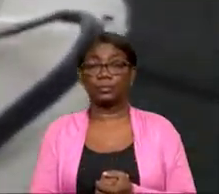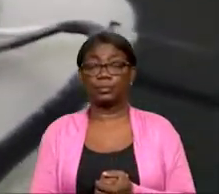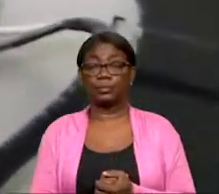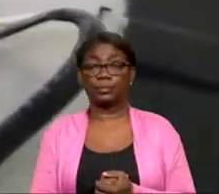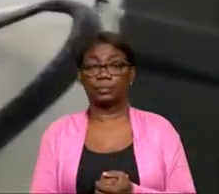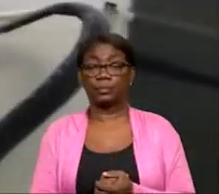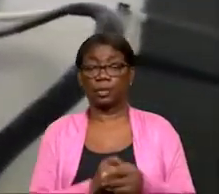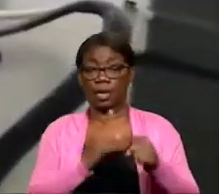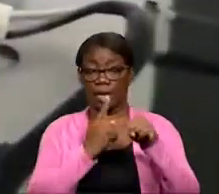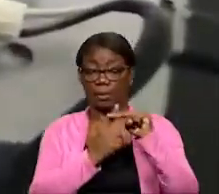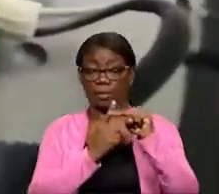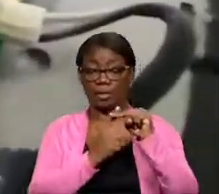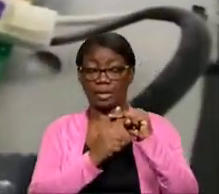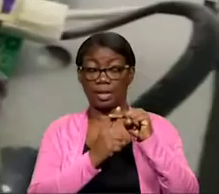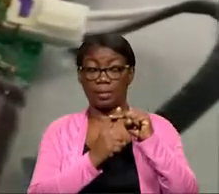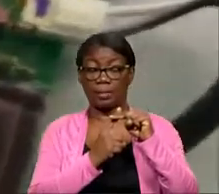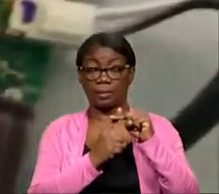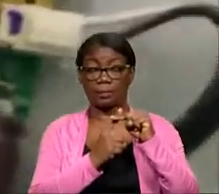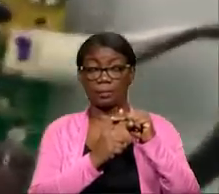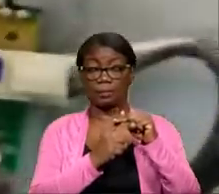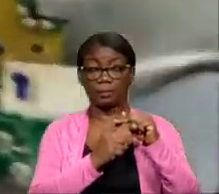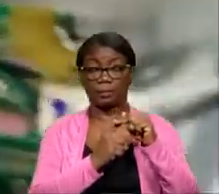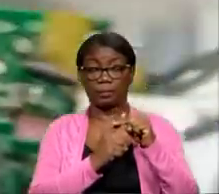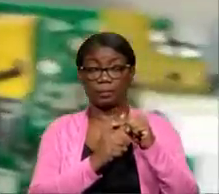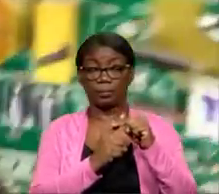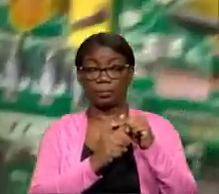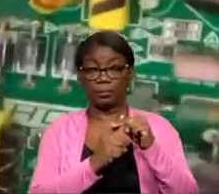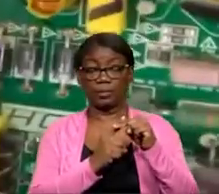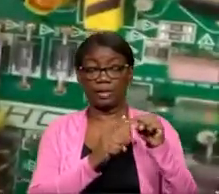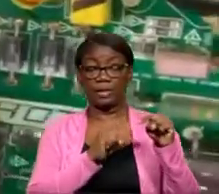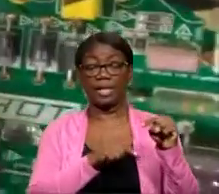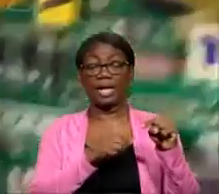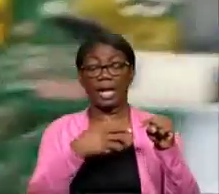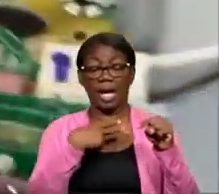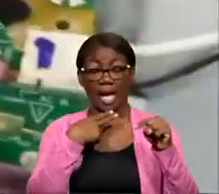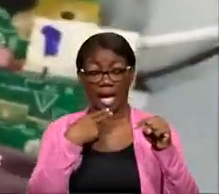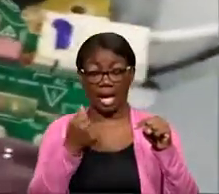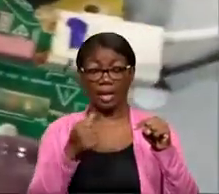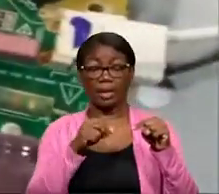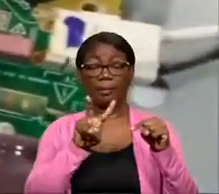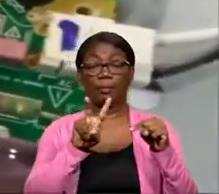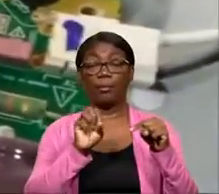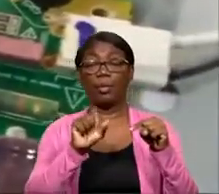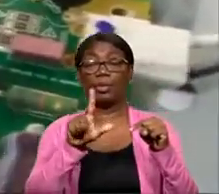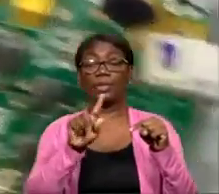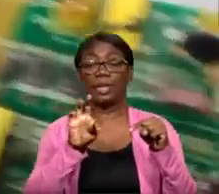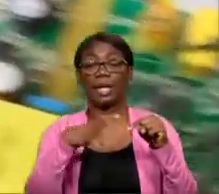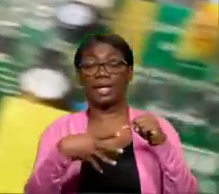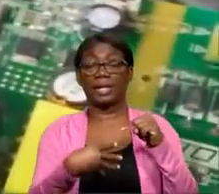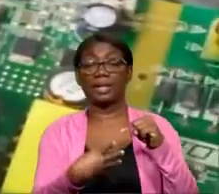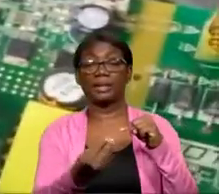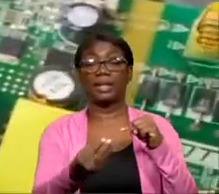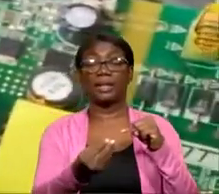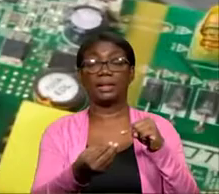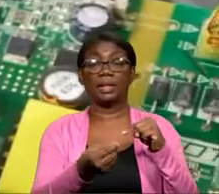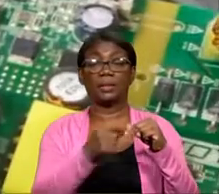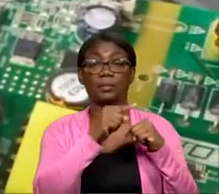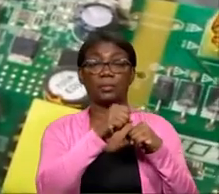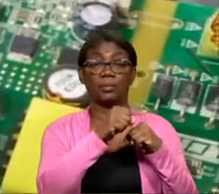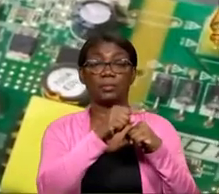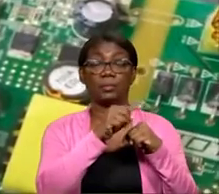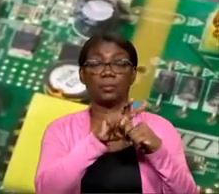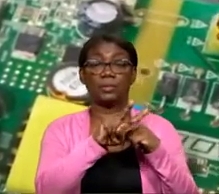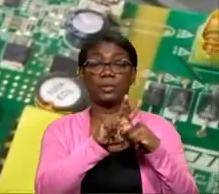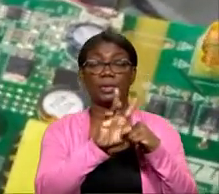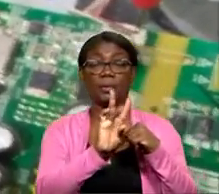vamos a colocarla aquí para determinar a ver si tenemos voltaje en la etapa de la salida de los LEDs. Con el televisor apagado vemos que